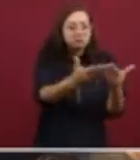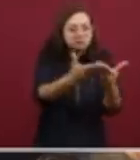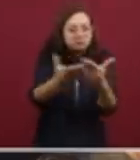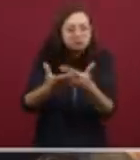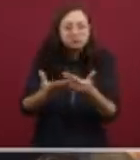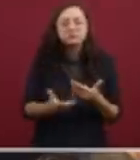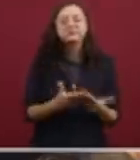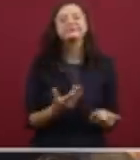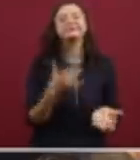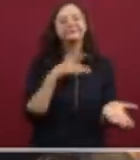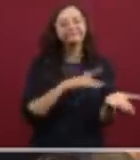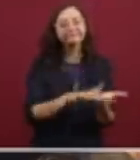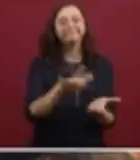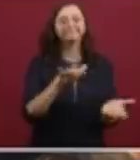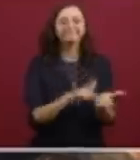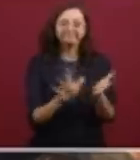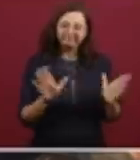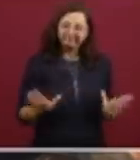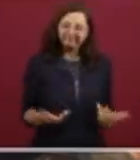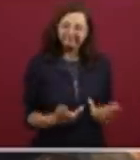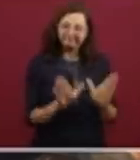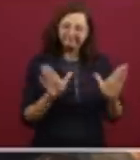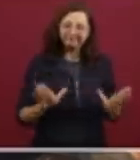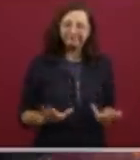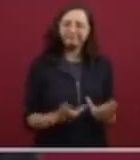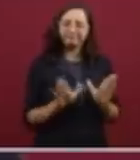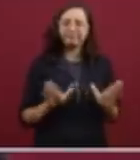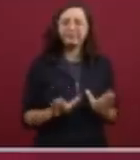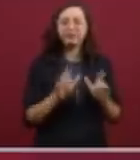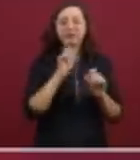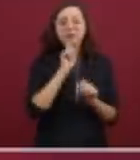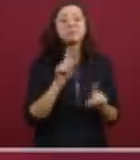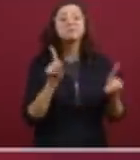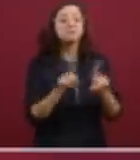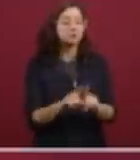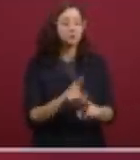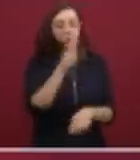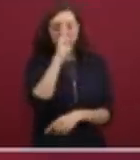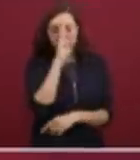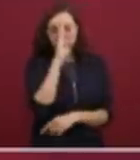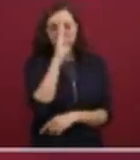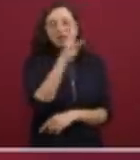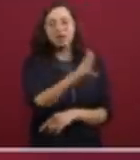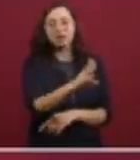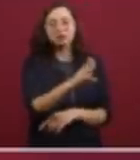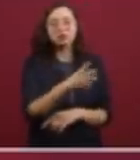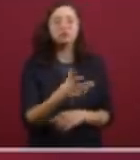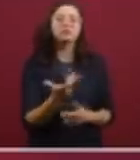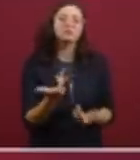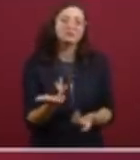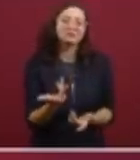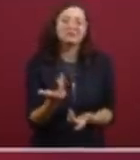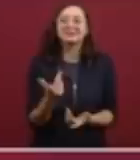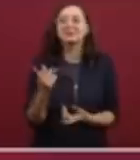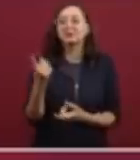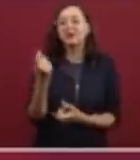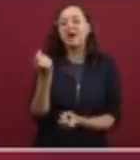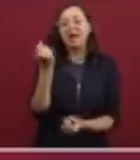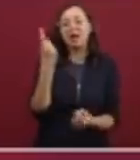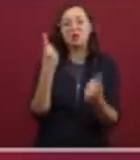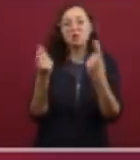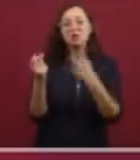Se les está entregando también de manera directa. Esto tiene molestos a algunas